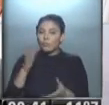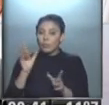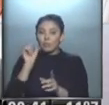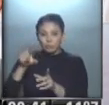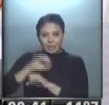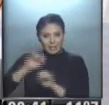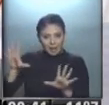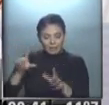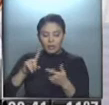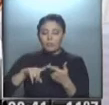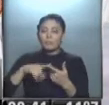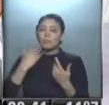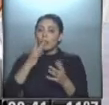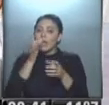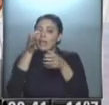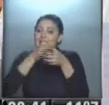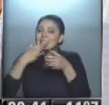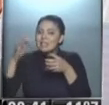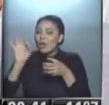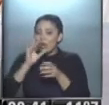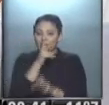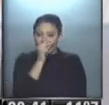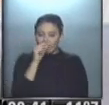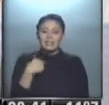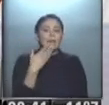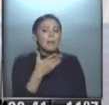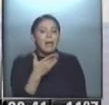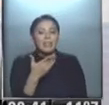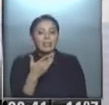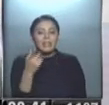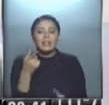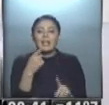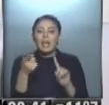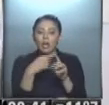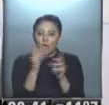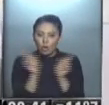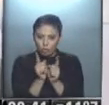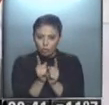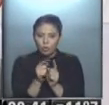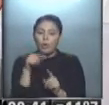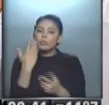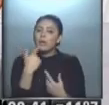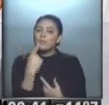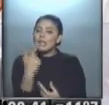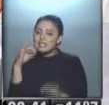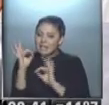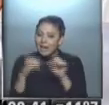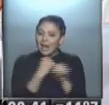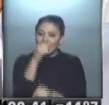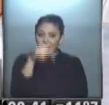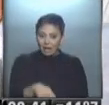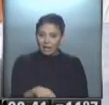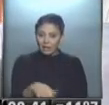ser sin edema o con edema. Me están pidiendo el aire. Para la gente, ¿puede llegar hasta aquí